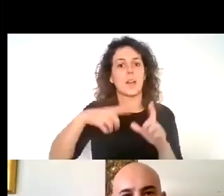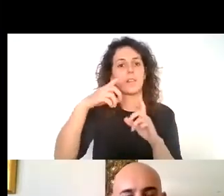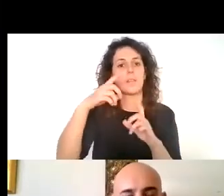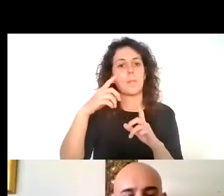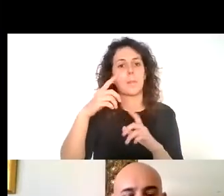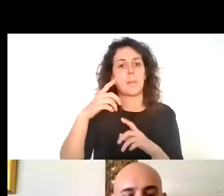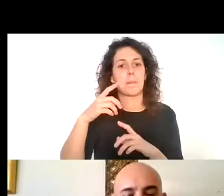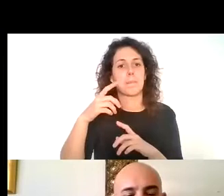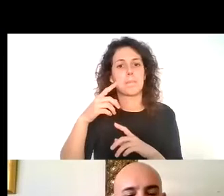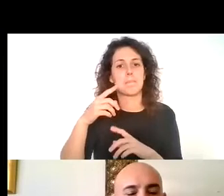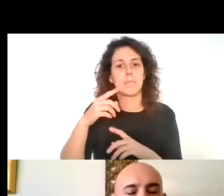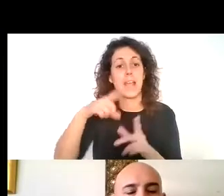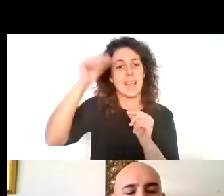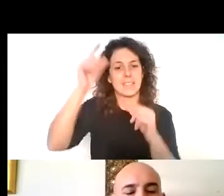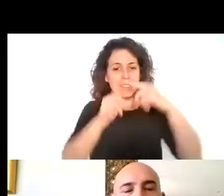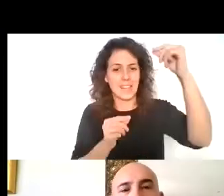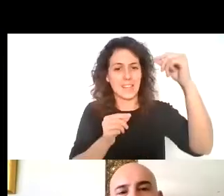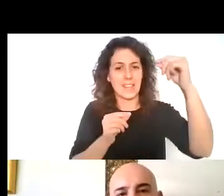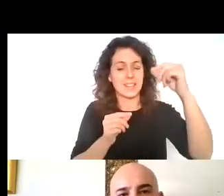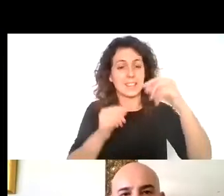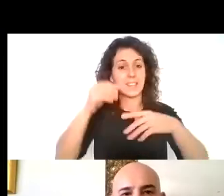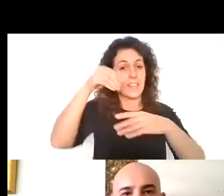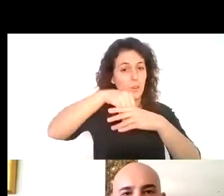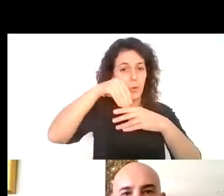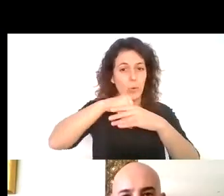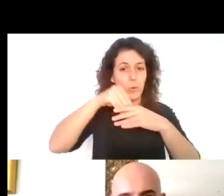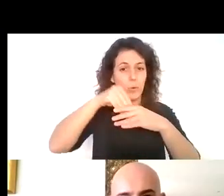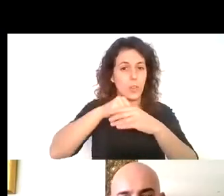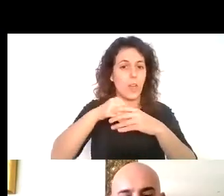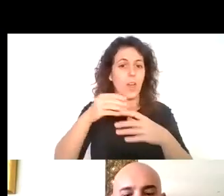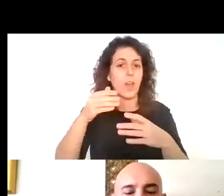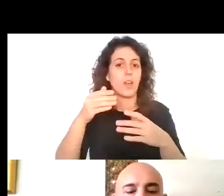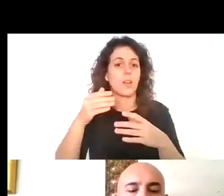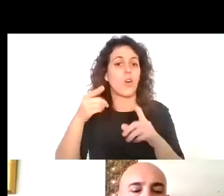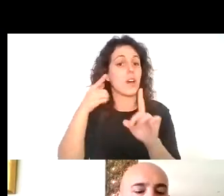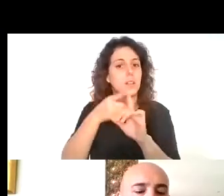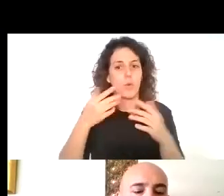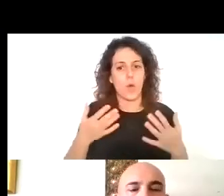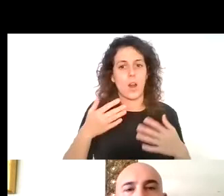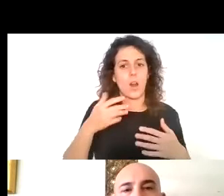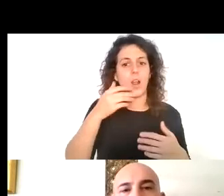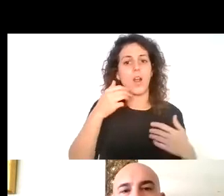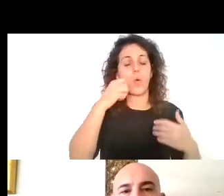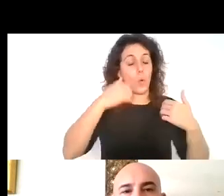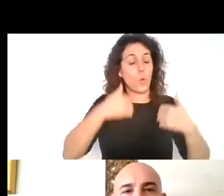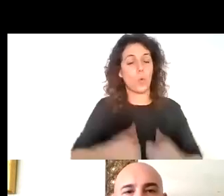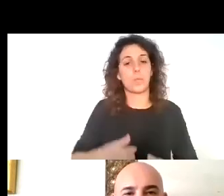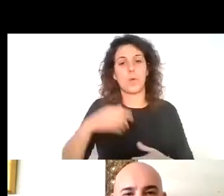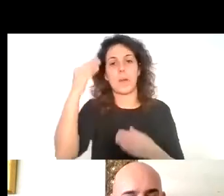que tienen en este establecimiento su lugar fetiche para cuidar cuerpo y mente en un entorno de